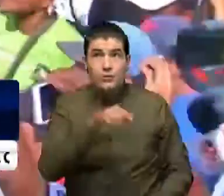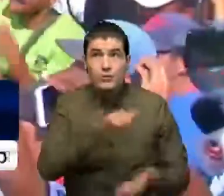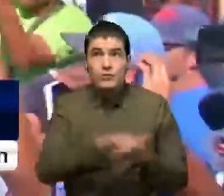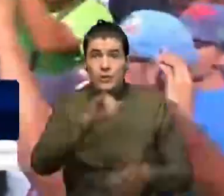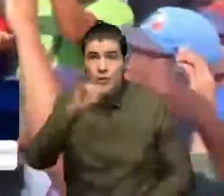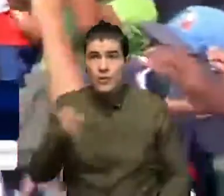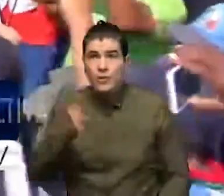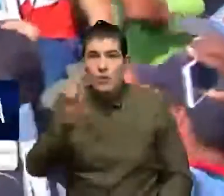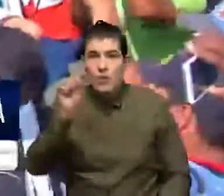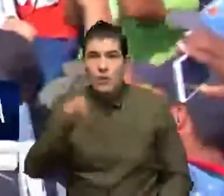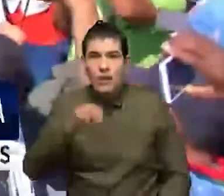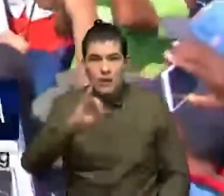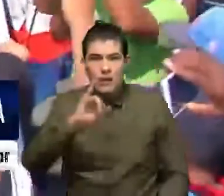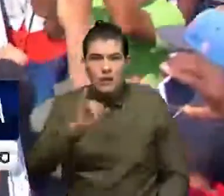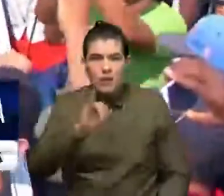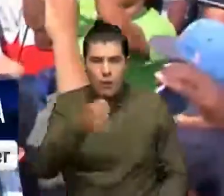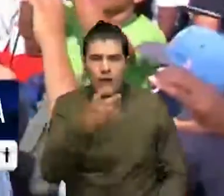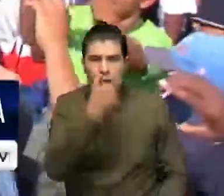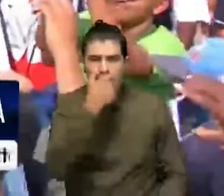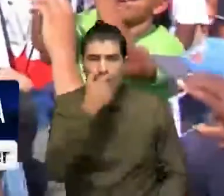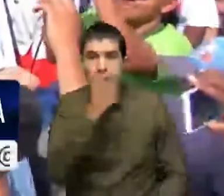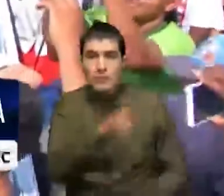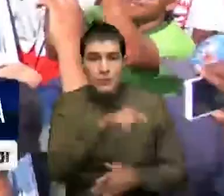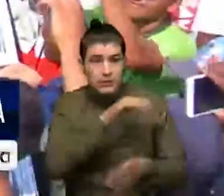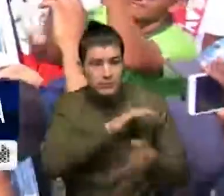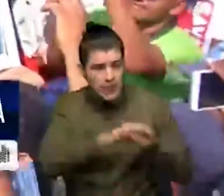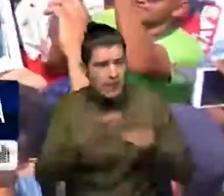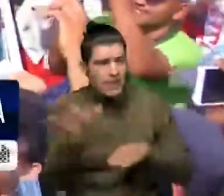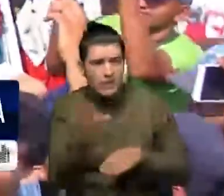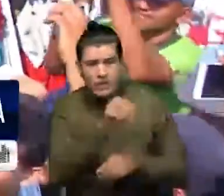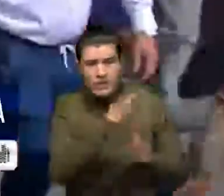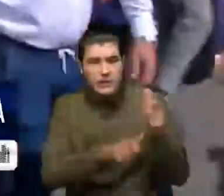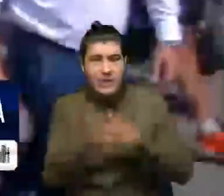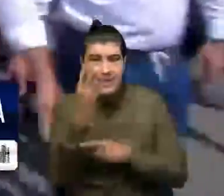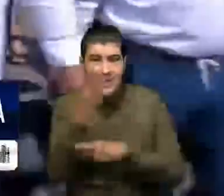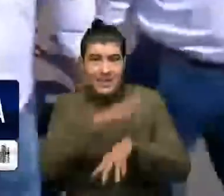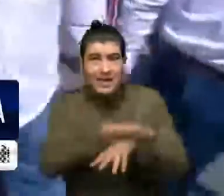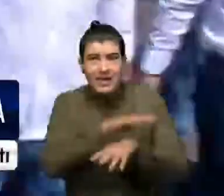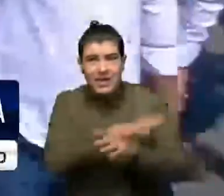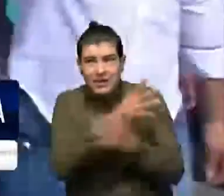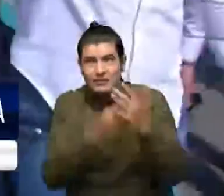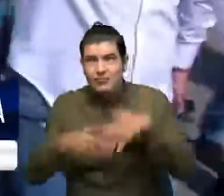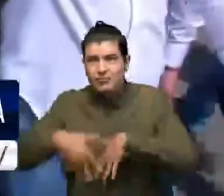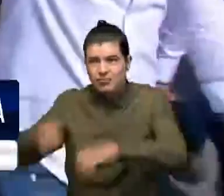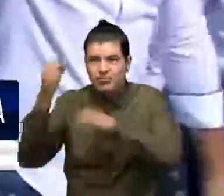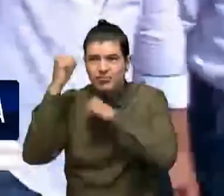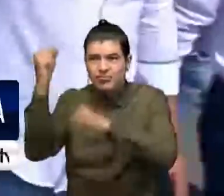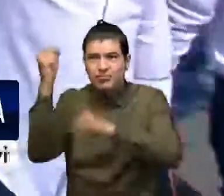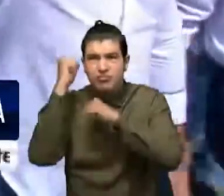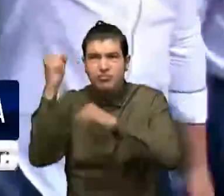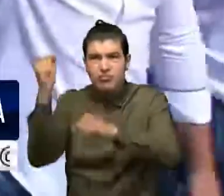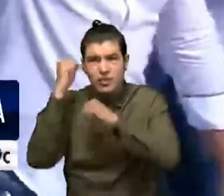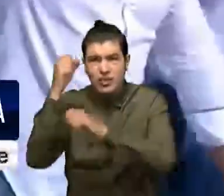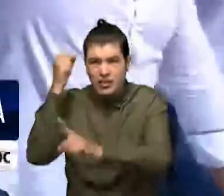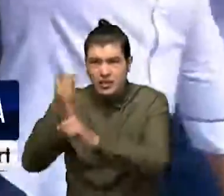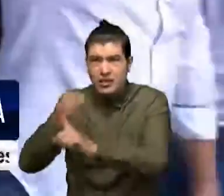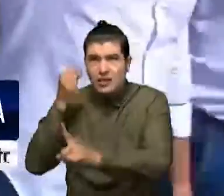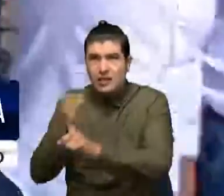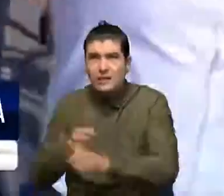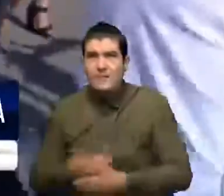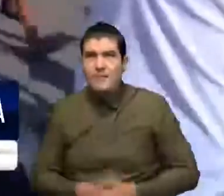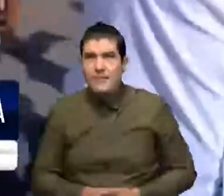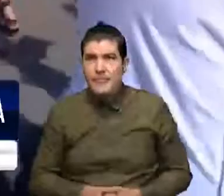a más calle, instó a los ciudadanos a salir a marchar a las 3 de la tarde, hora venezolana, en contra del régimen como arma social de presión. Todas